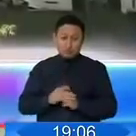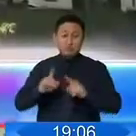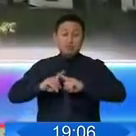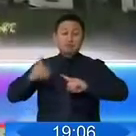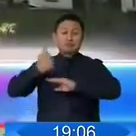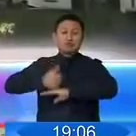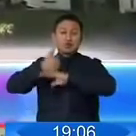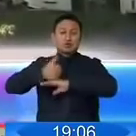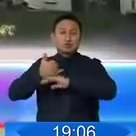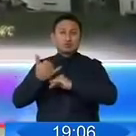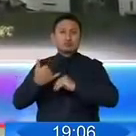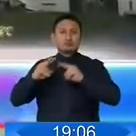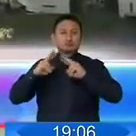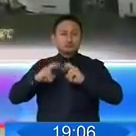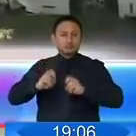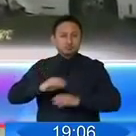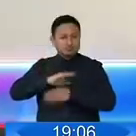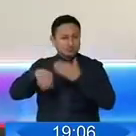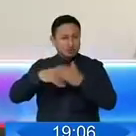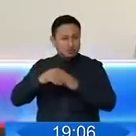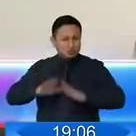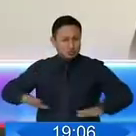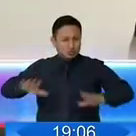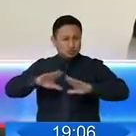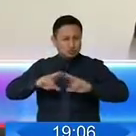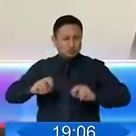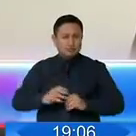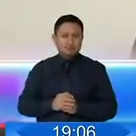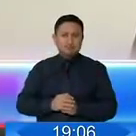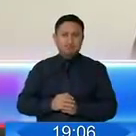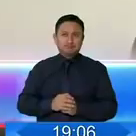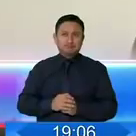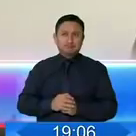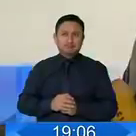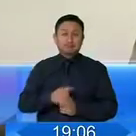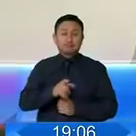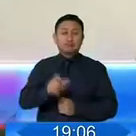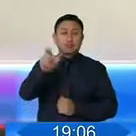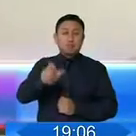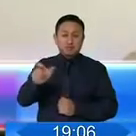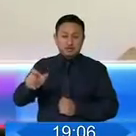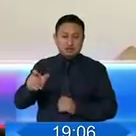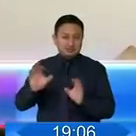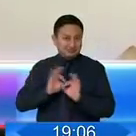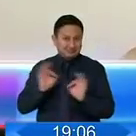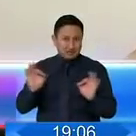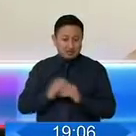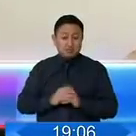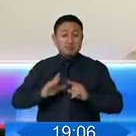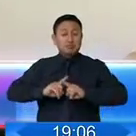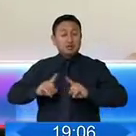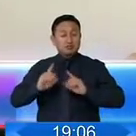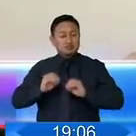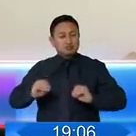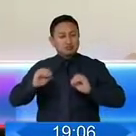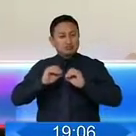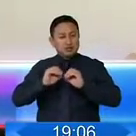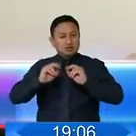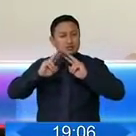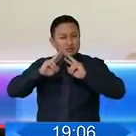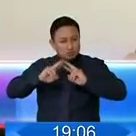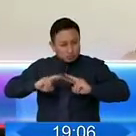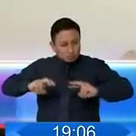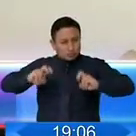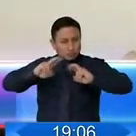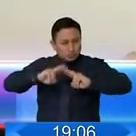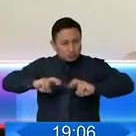autoridades continúan haciendo un barrido del hecho. Carga de pasajeros no existió nada a simple vista, pero vamos a intensificar como corresponde